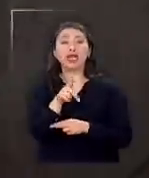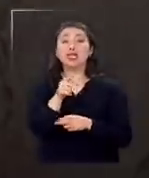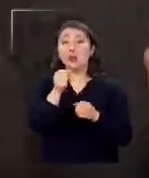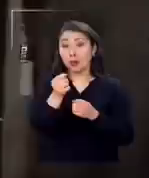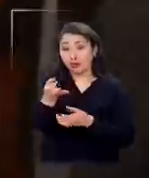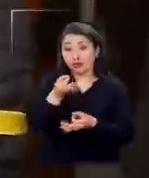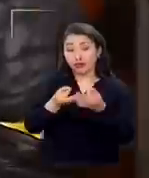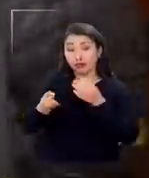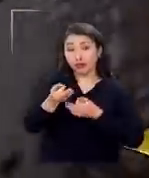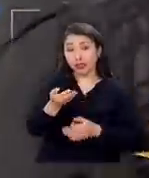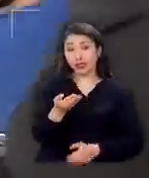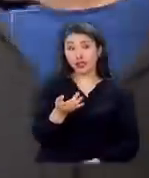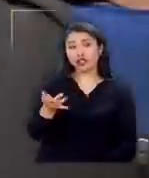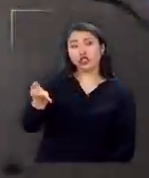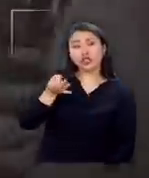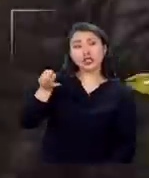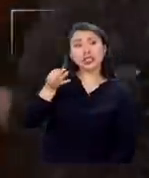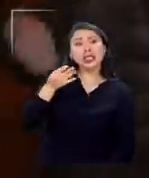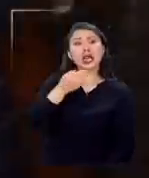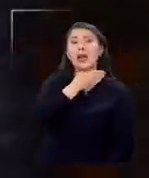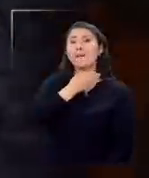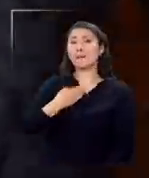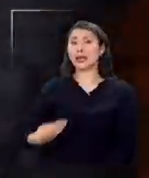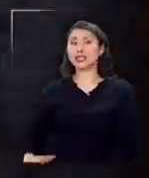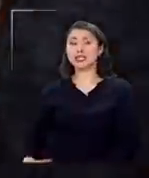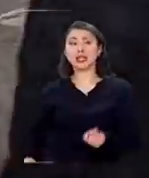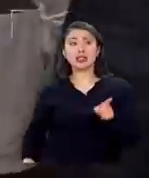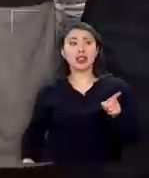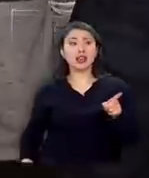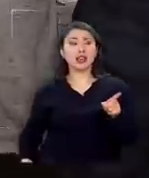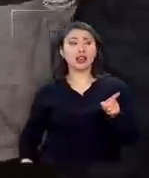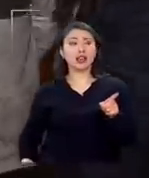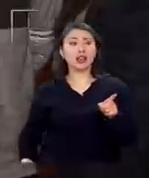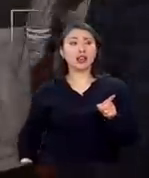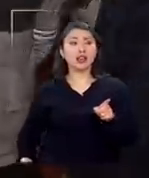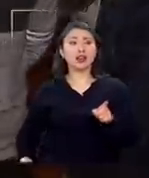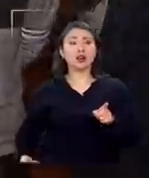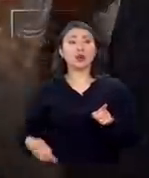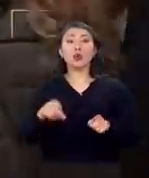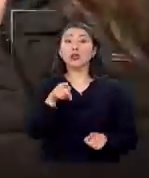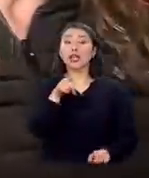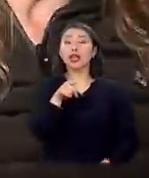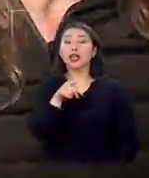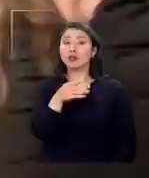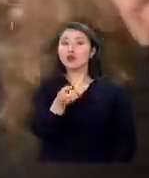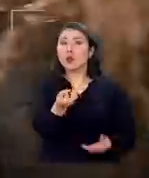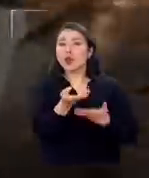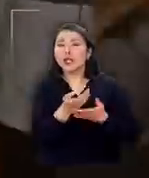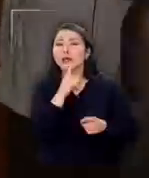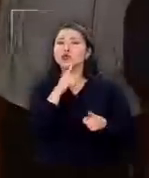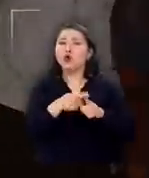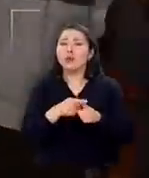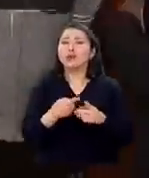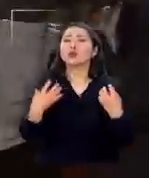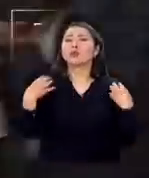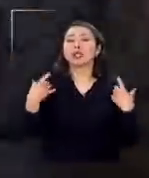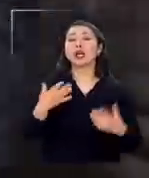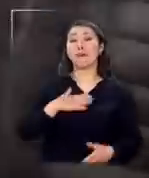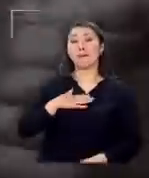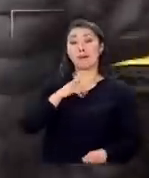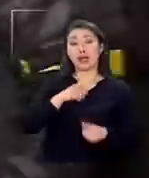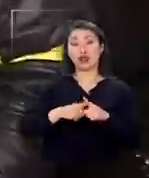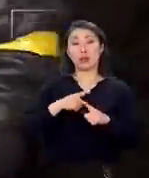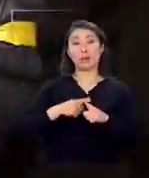puede hablar. Nos dicen acá que está la presidenta de la Galería de Sí. Usted cuénteme, cuénteme su nombre, su cargo. Mi nombre